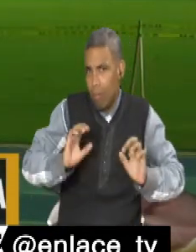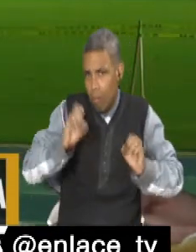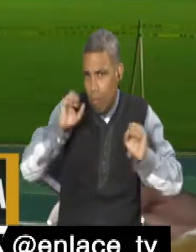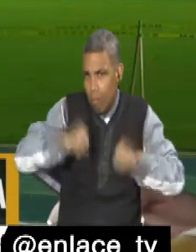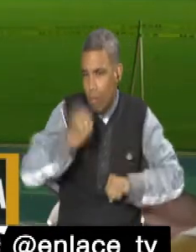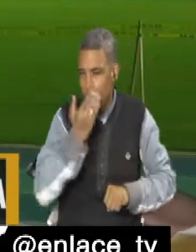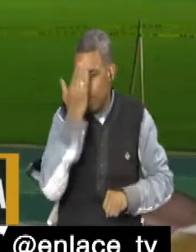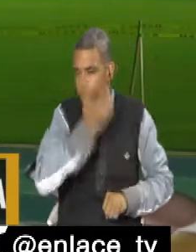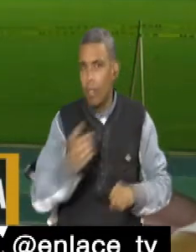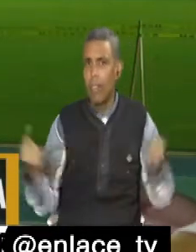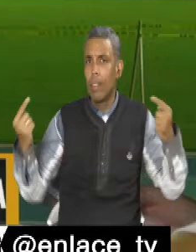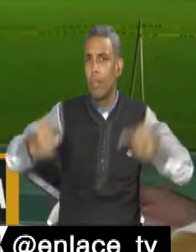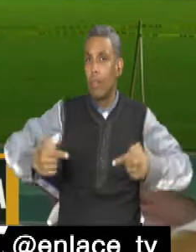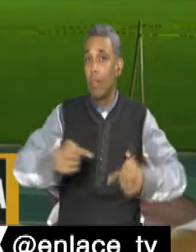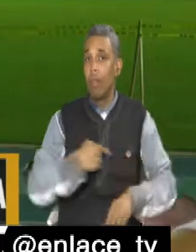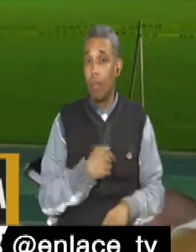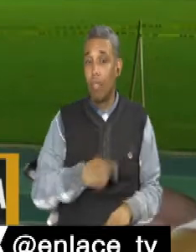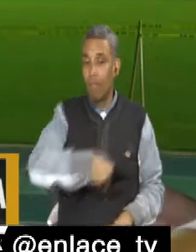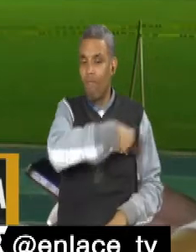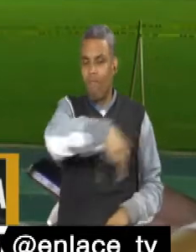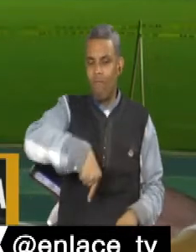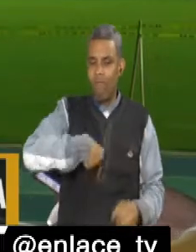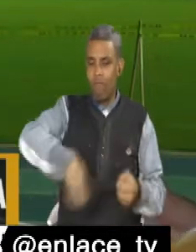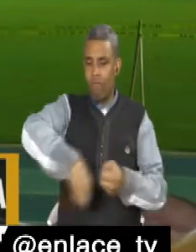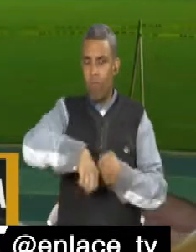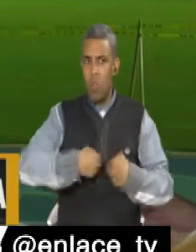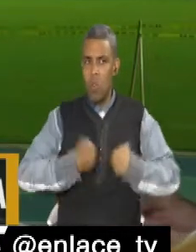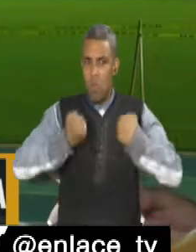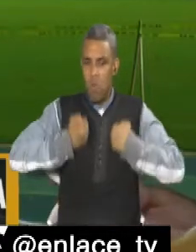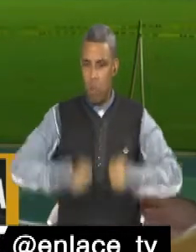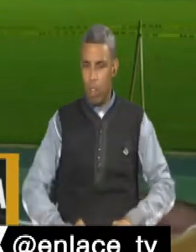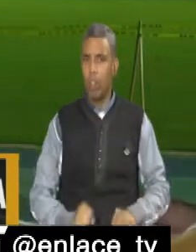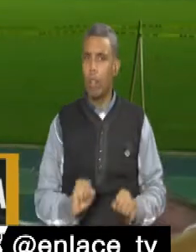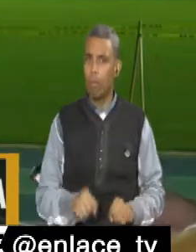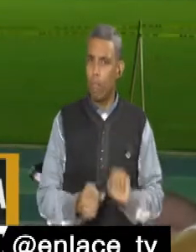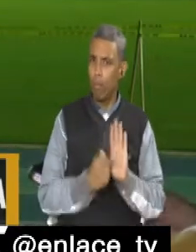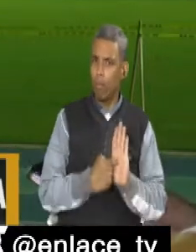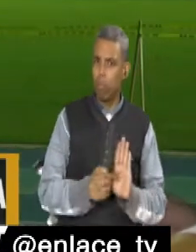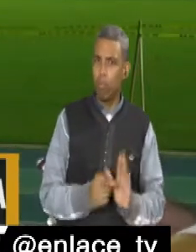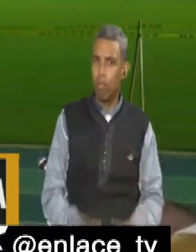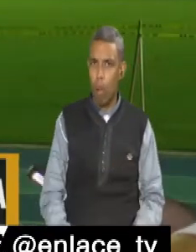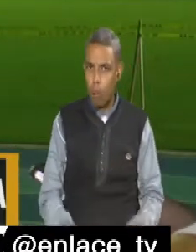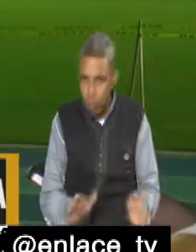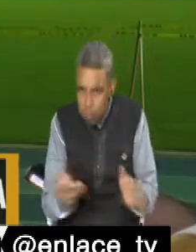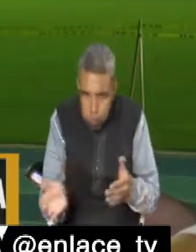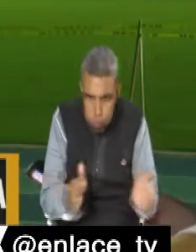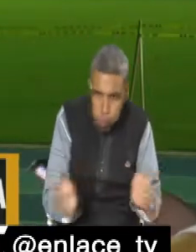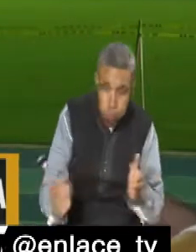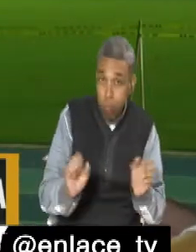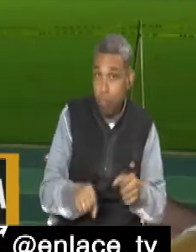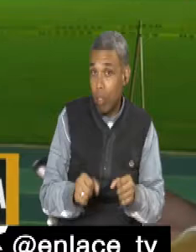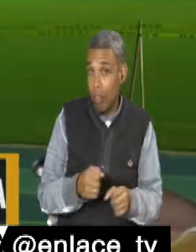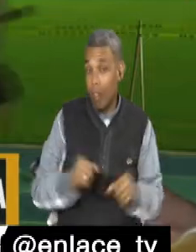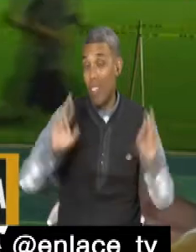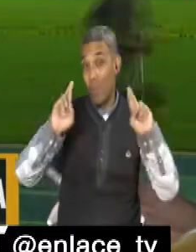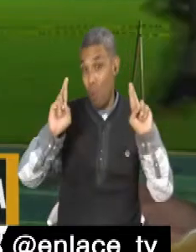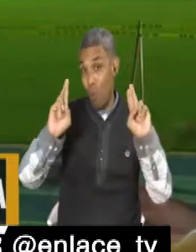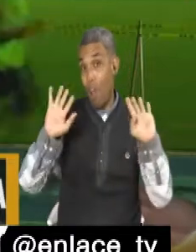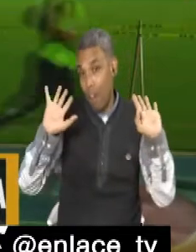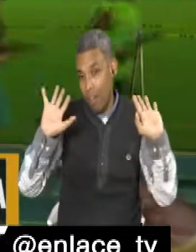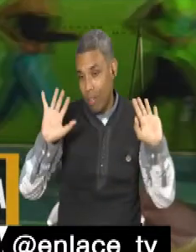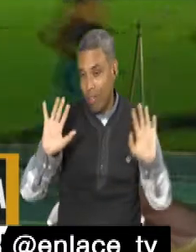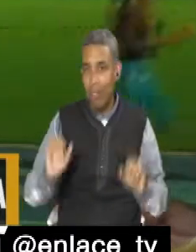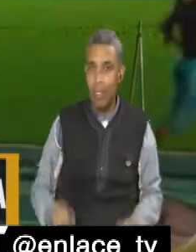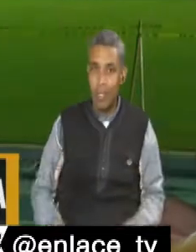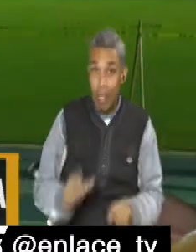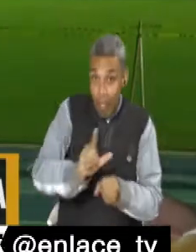Hay que hacer el máximo rendimiento, tratar de expresar las mejores condiciones naturales posibles, a ver si logramos un arranque